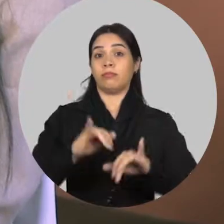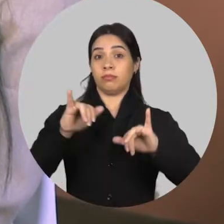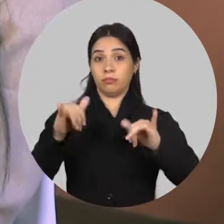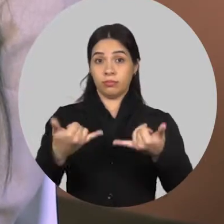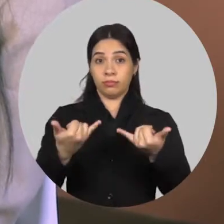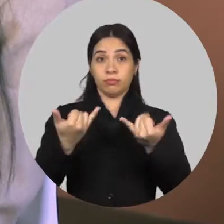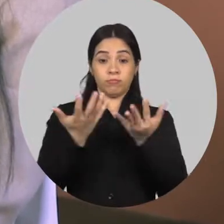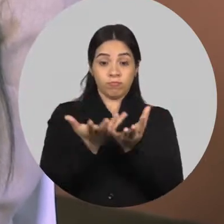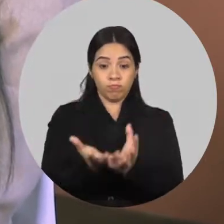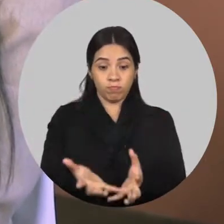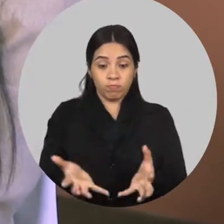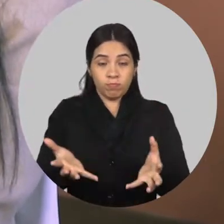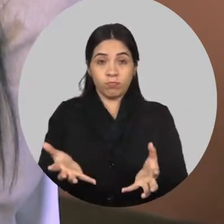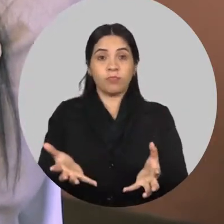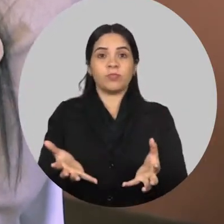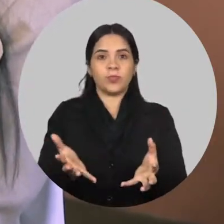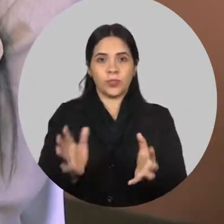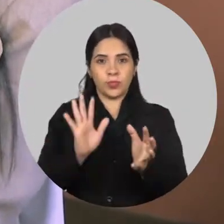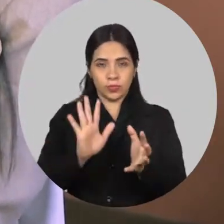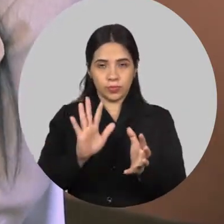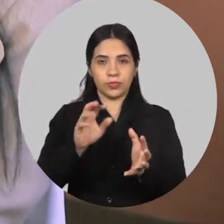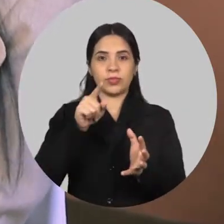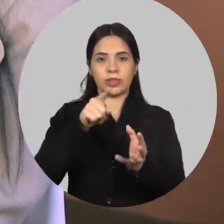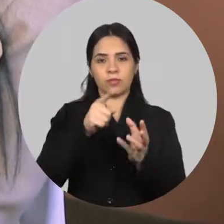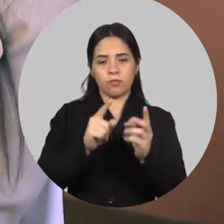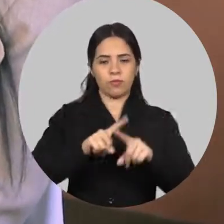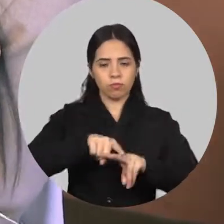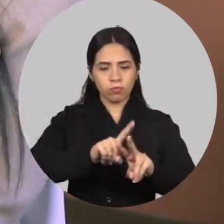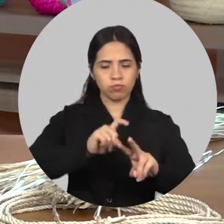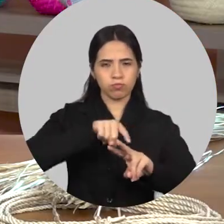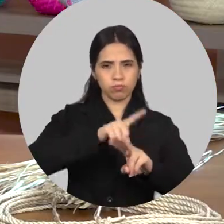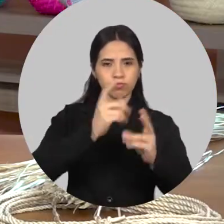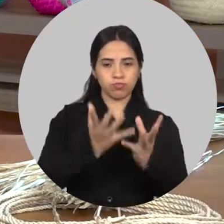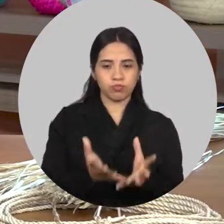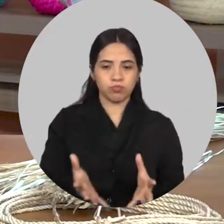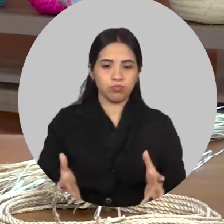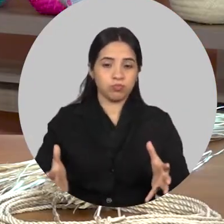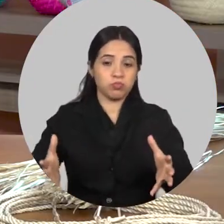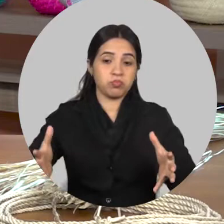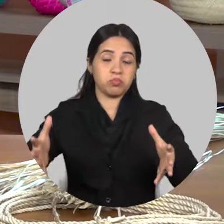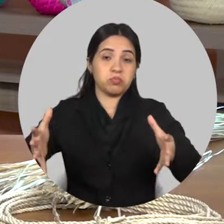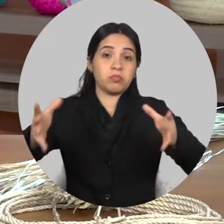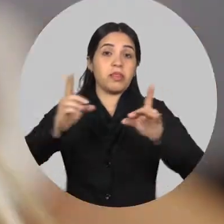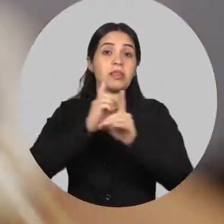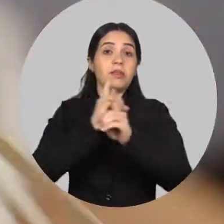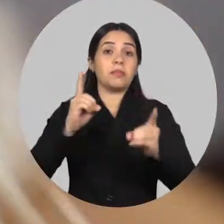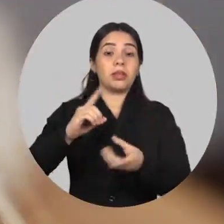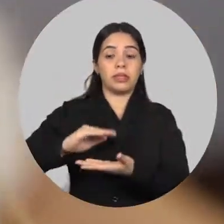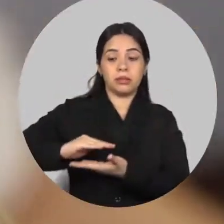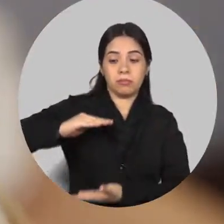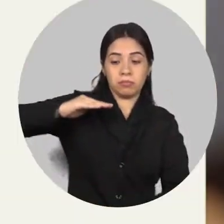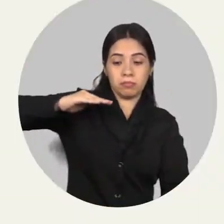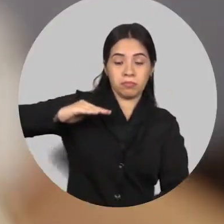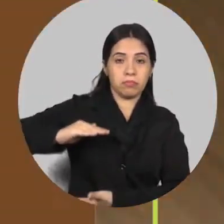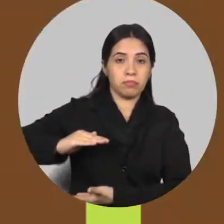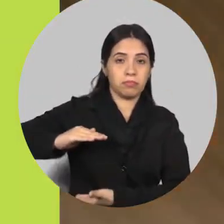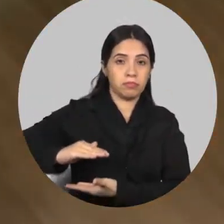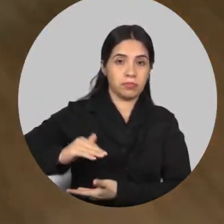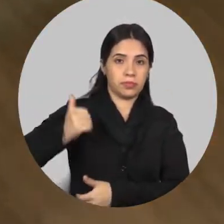Una vez que te quede de esta manera tu bolso, vos vas eligiendo el largor que le quieras dar.